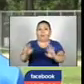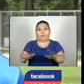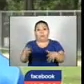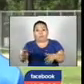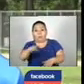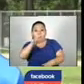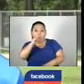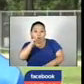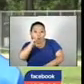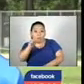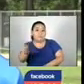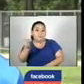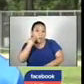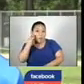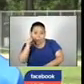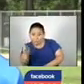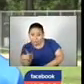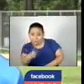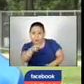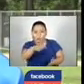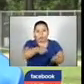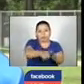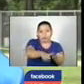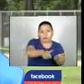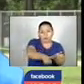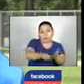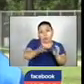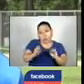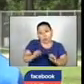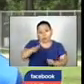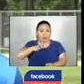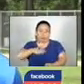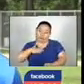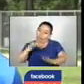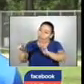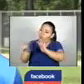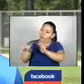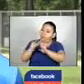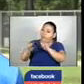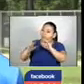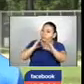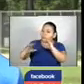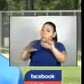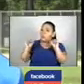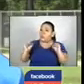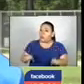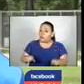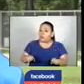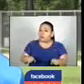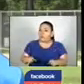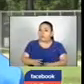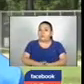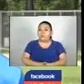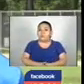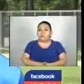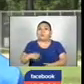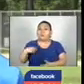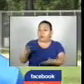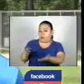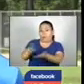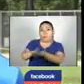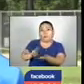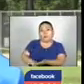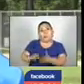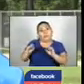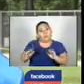que los padres se acerquen a la alcaldía municipal o se contacten con mi persona para poder hacer la respectiva inscripción, ¿verdad?